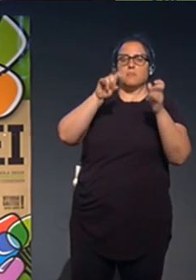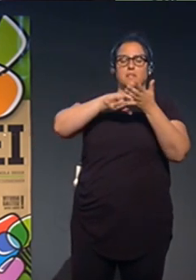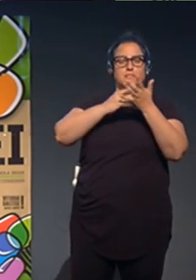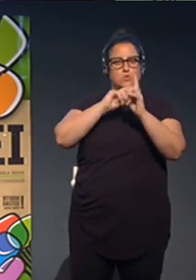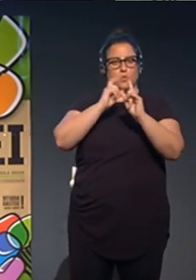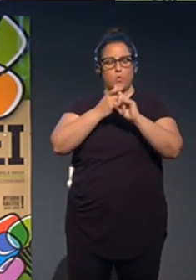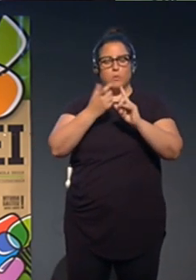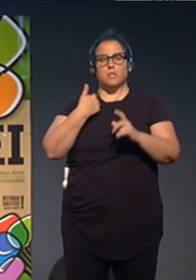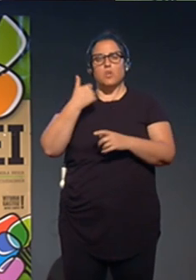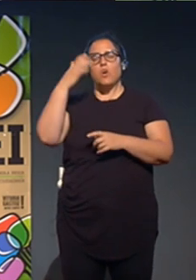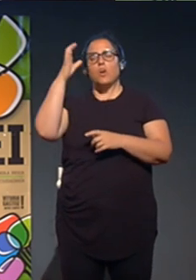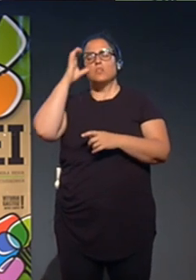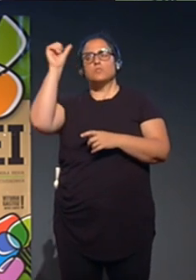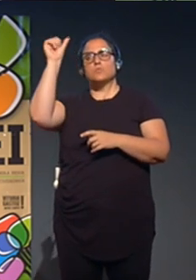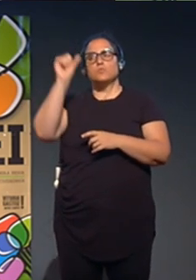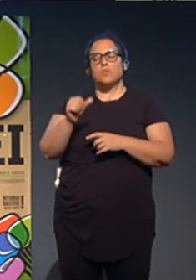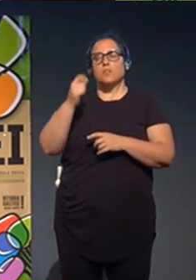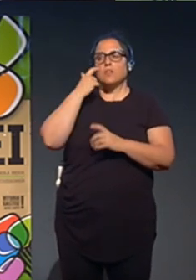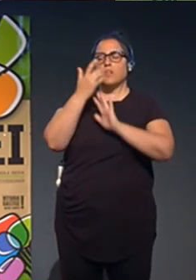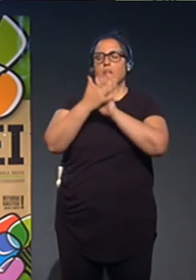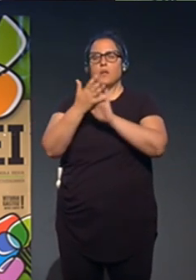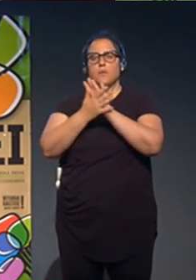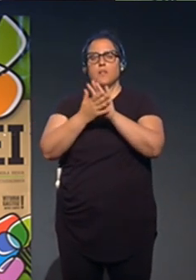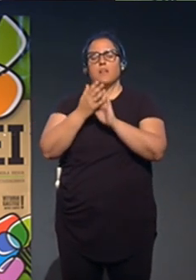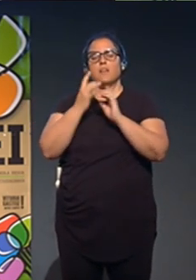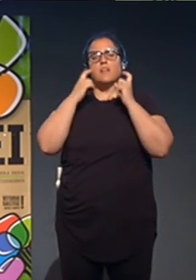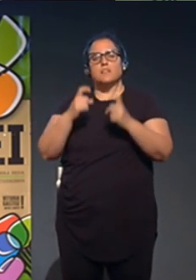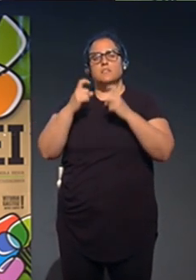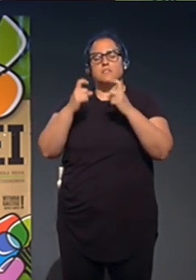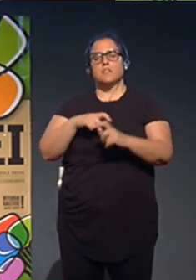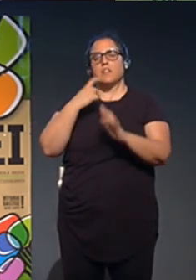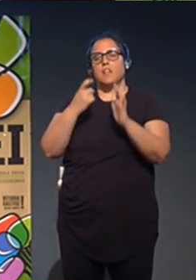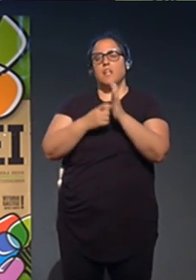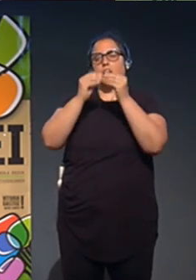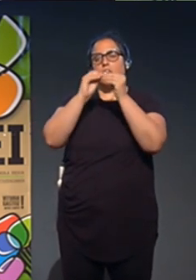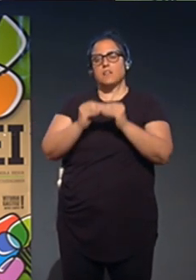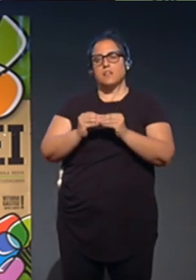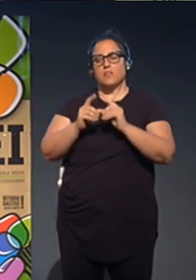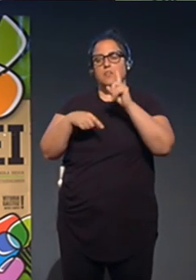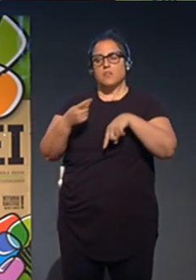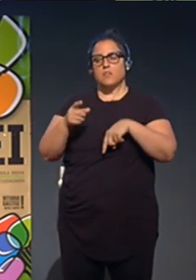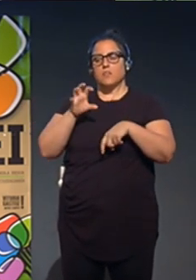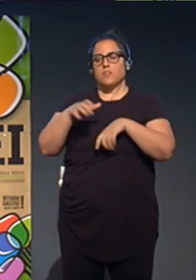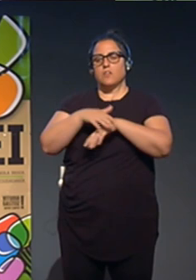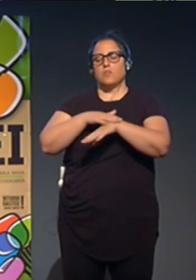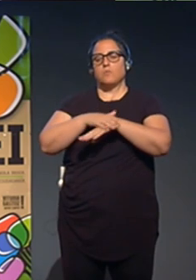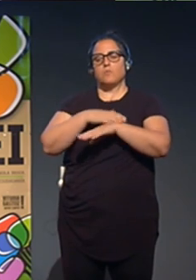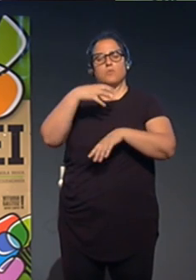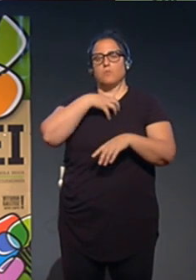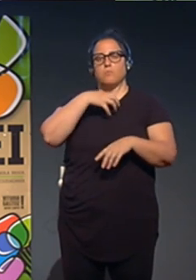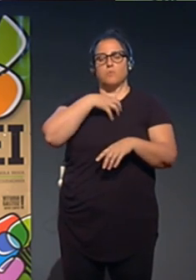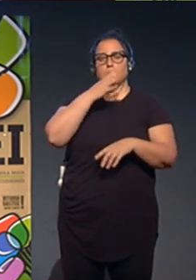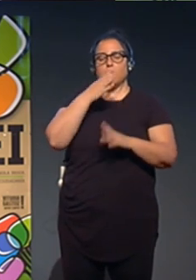de de cómo se ha intentado legislar algunas veces y los Estados no han podido si no hay masa crítica digamos o masa